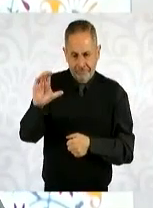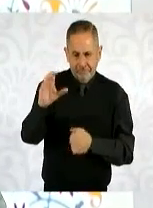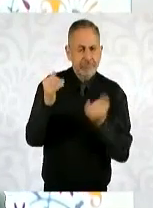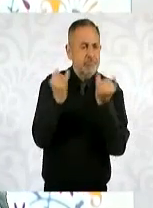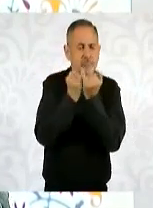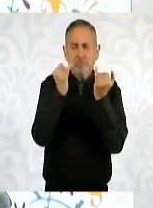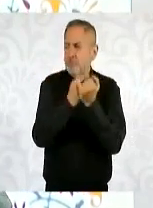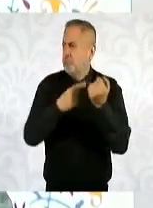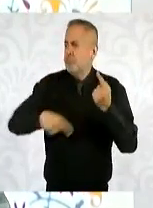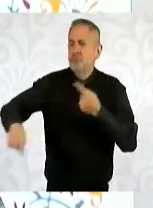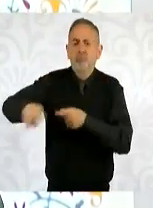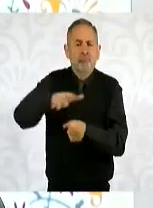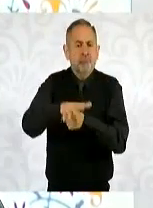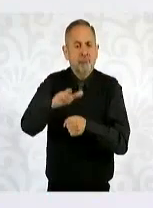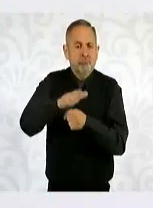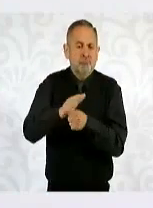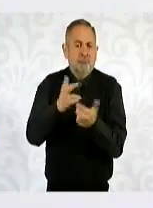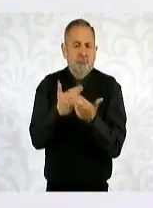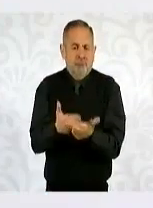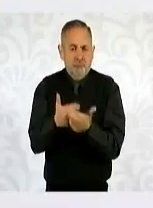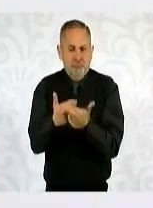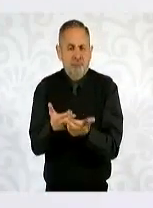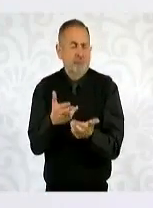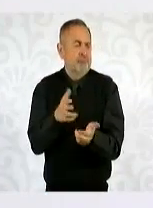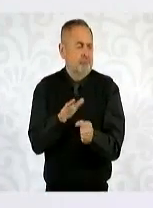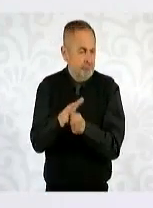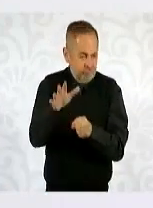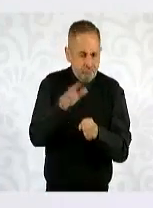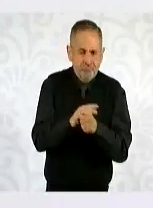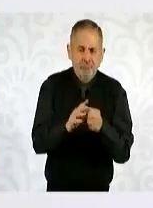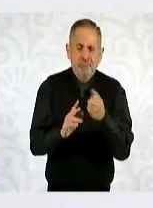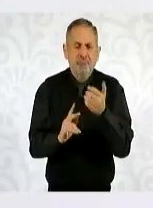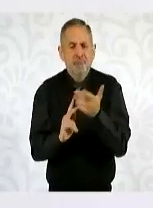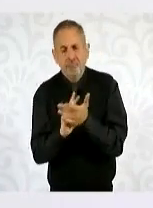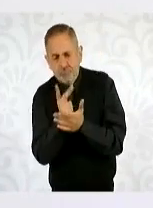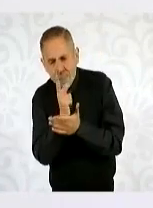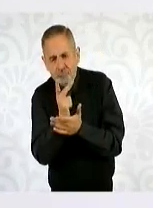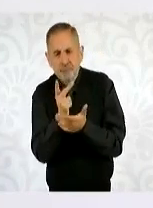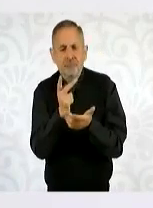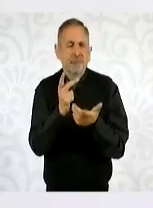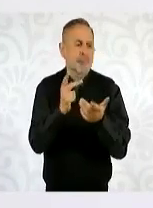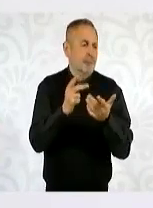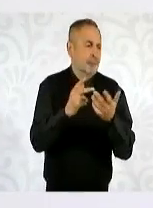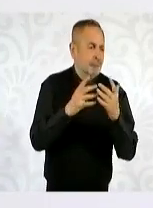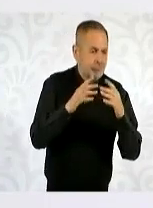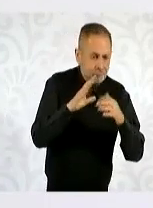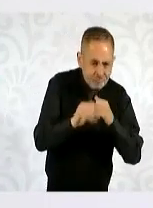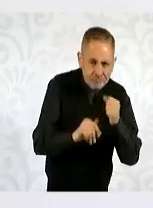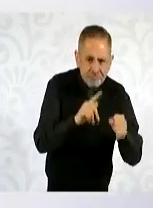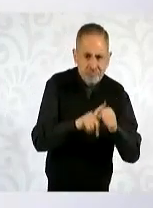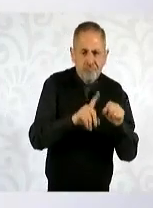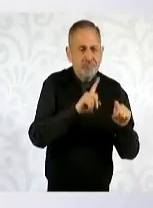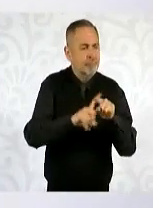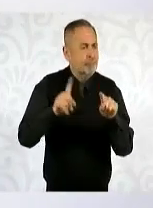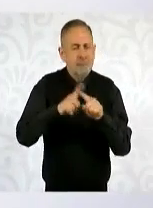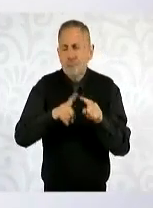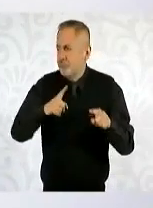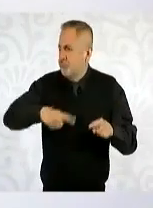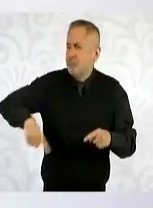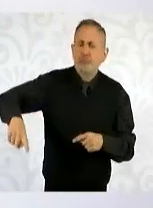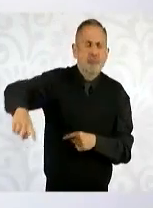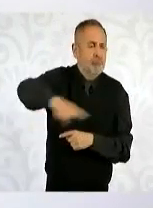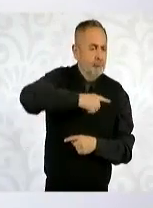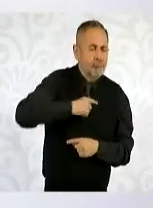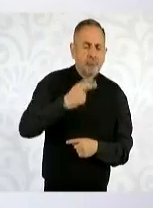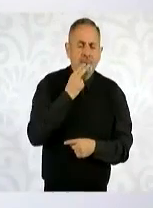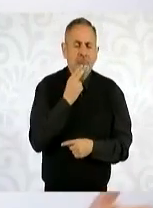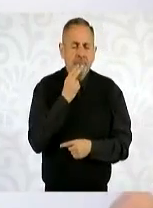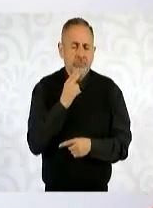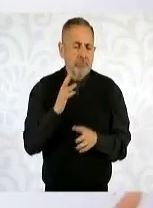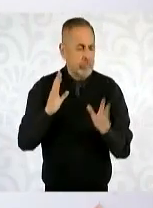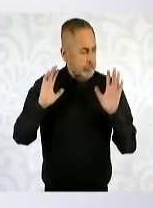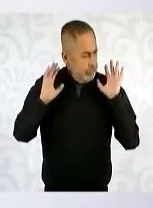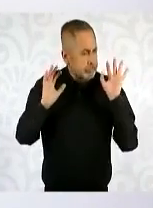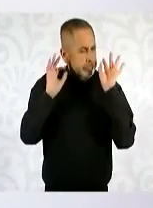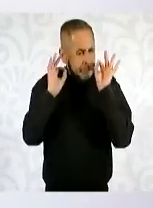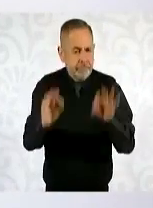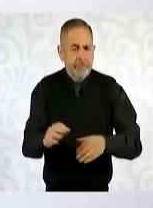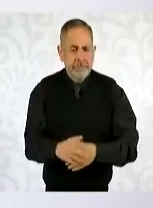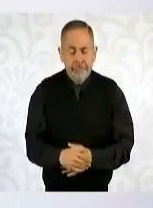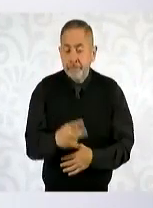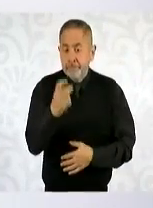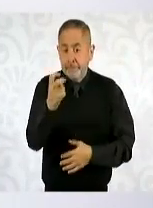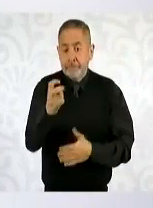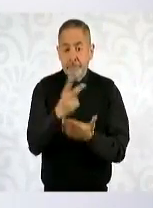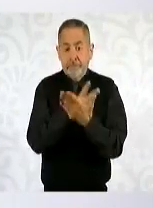que produzcamos más de lo que consumimos. Entonces, es un proyecto muy ambicioso que lo está